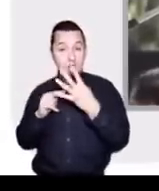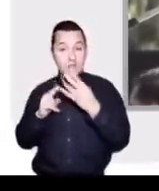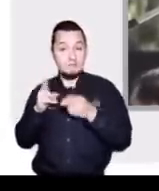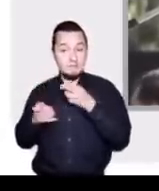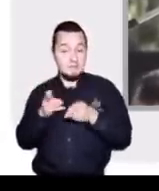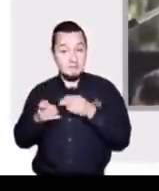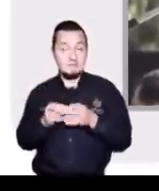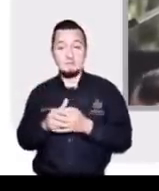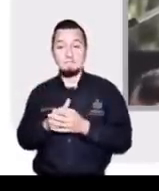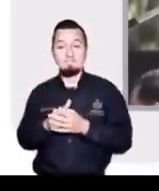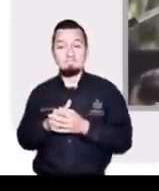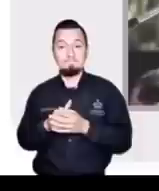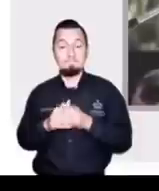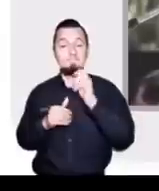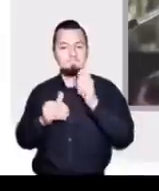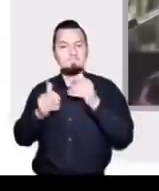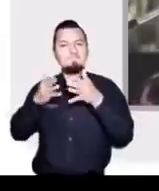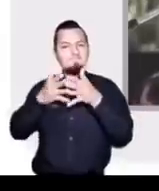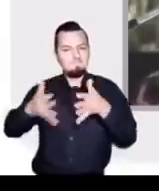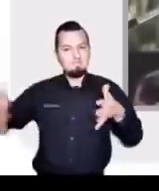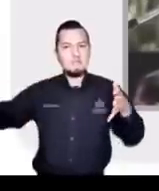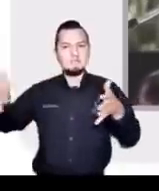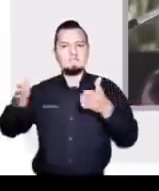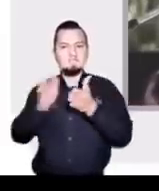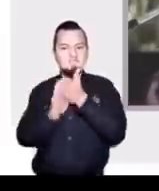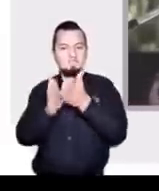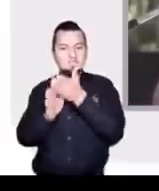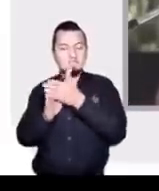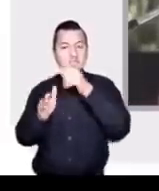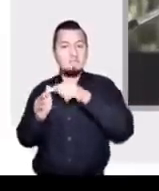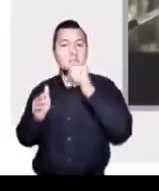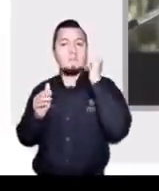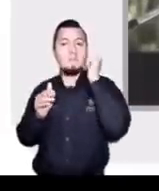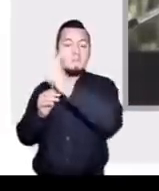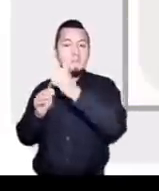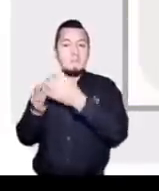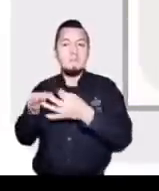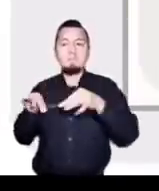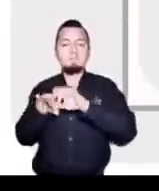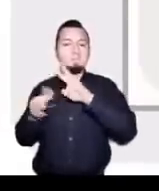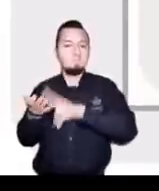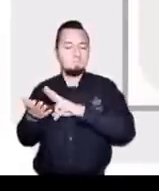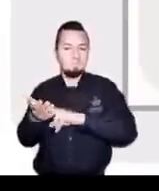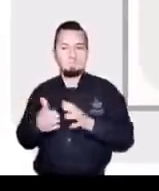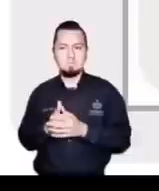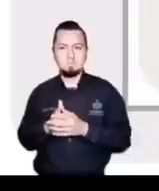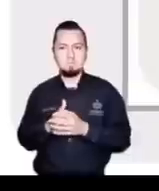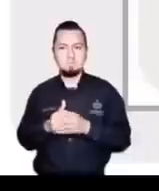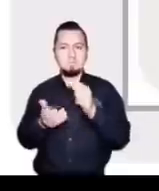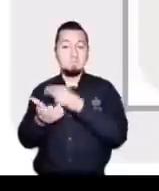ampliará la red de transporte público masivo en el área metropolitana de